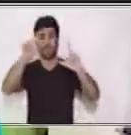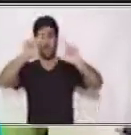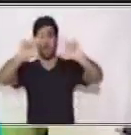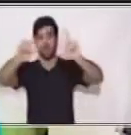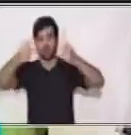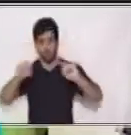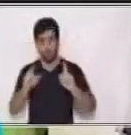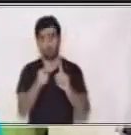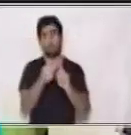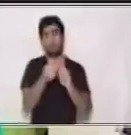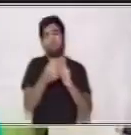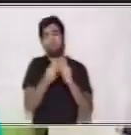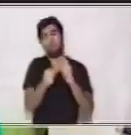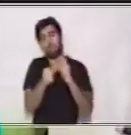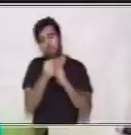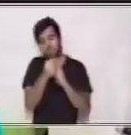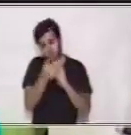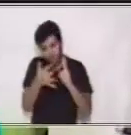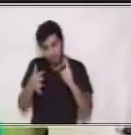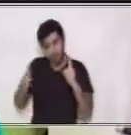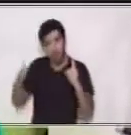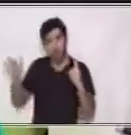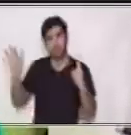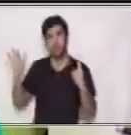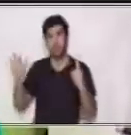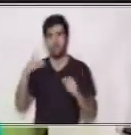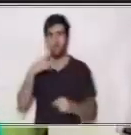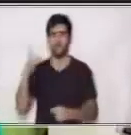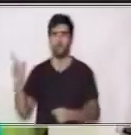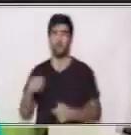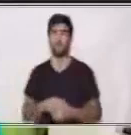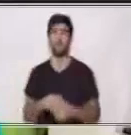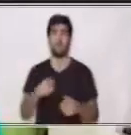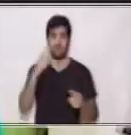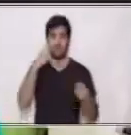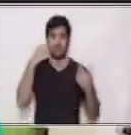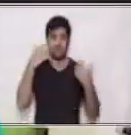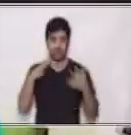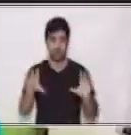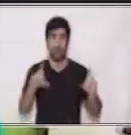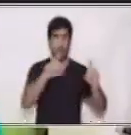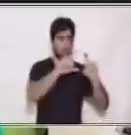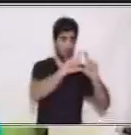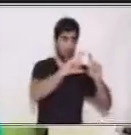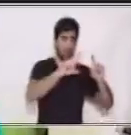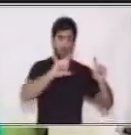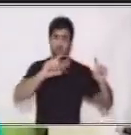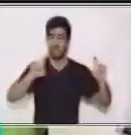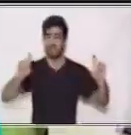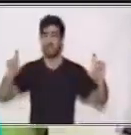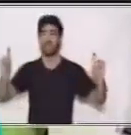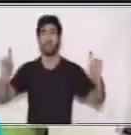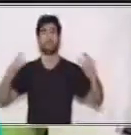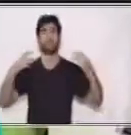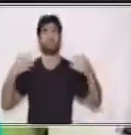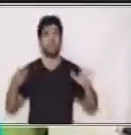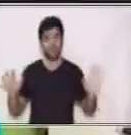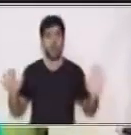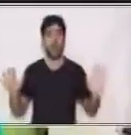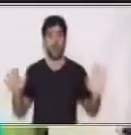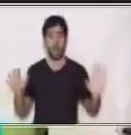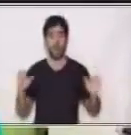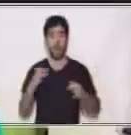más 10. En este momento, si usted se da cuenta, tenemos desarrollado todo el